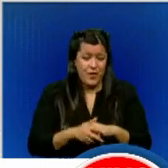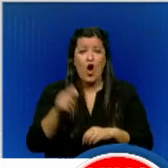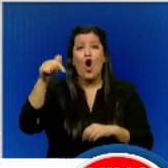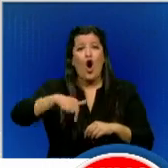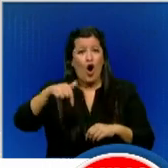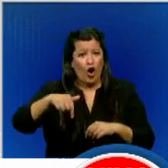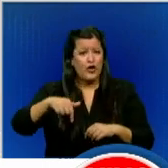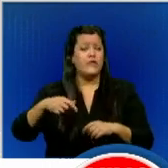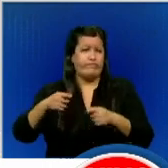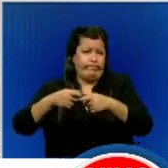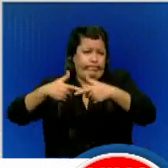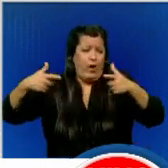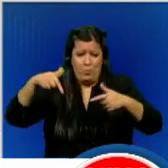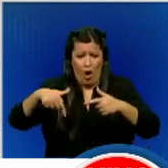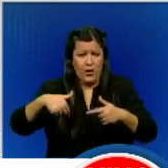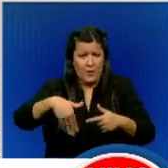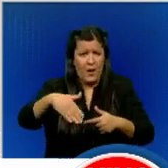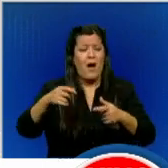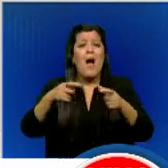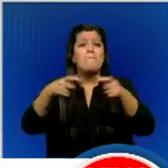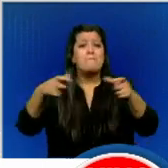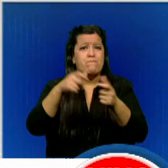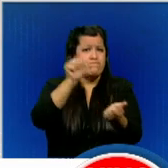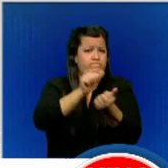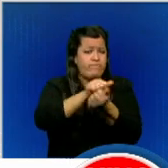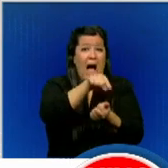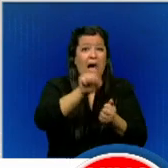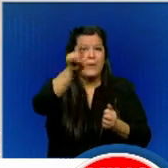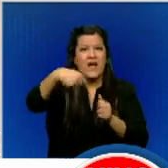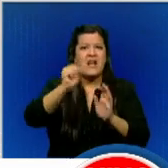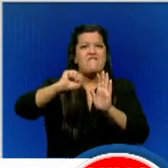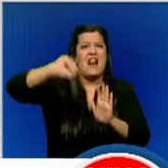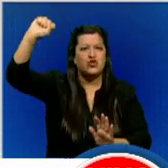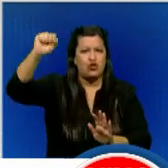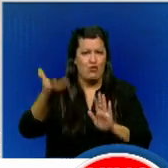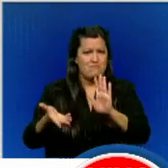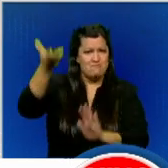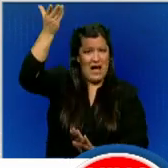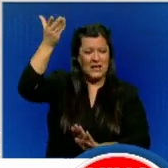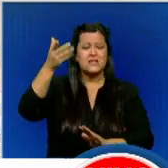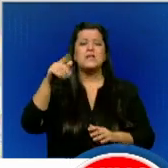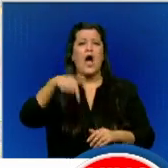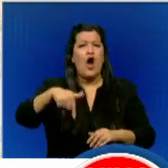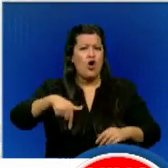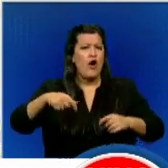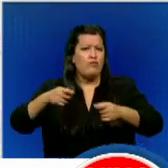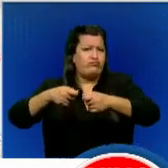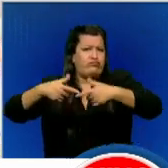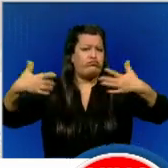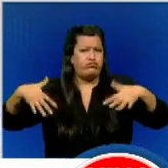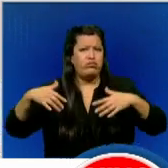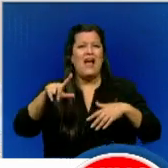porque estaba incremento de la emisión monetaria afecta la inflación un crecimiento importante en la